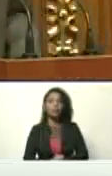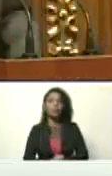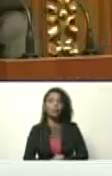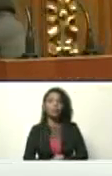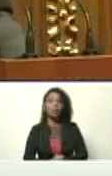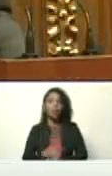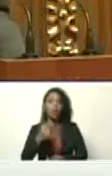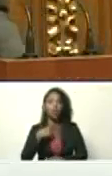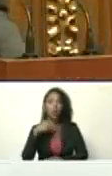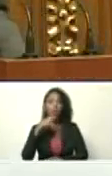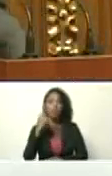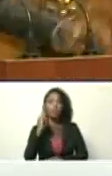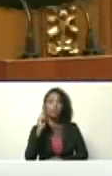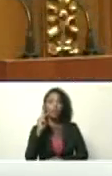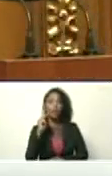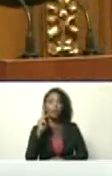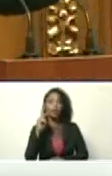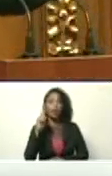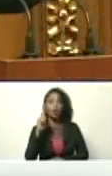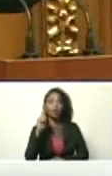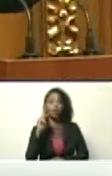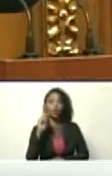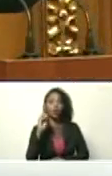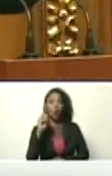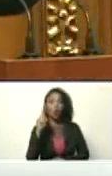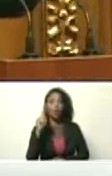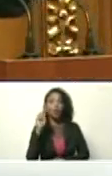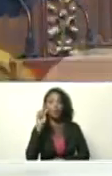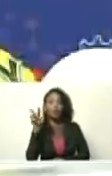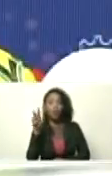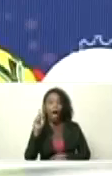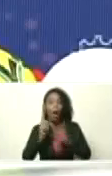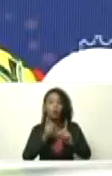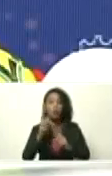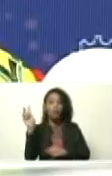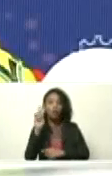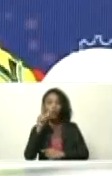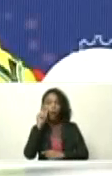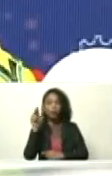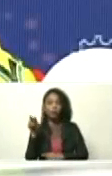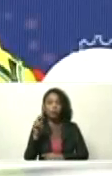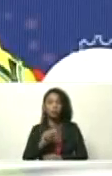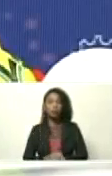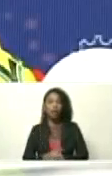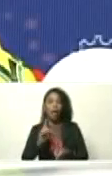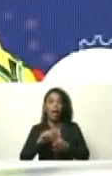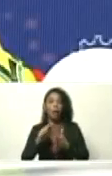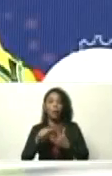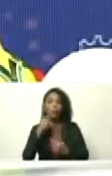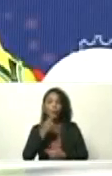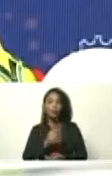Yo en TikTok veo algunos TikTok de algunos venezolanos que entonces dicen,